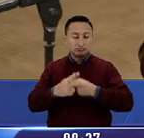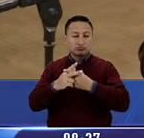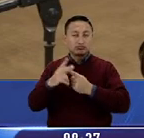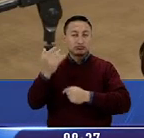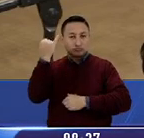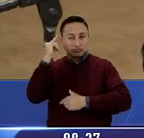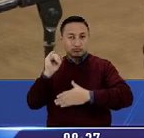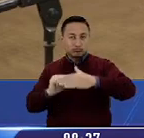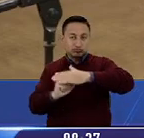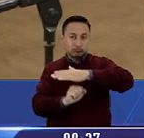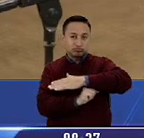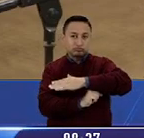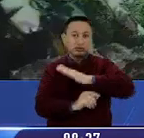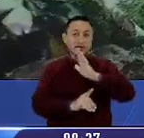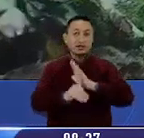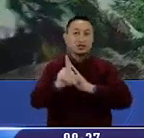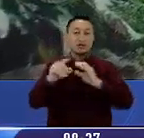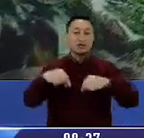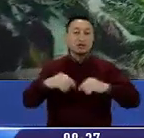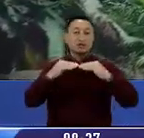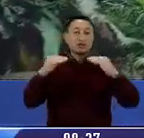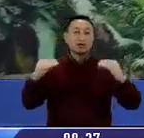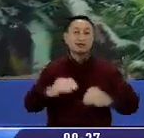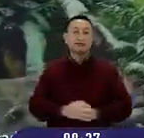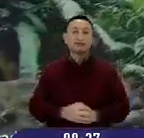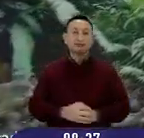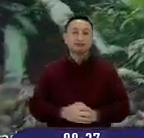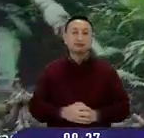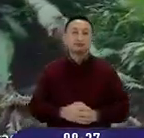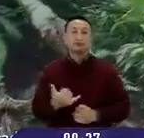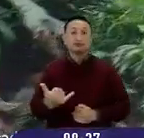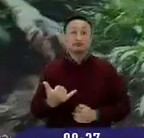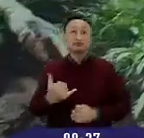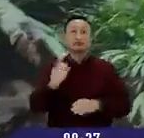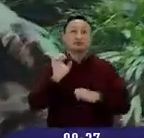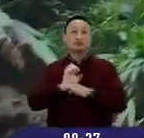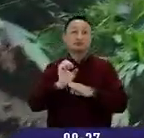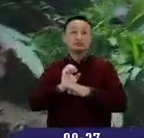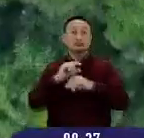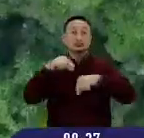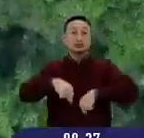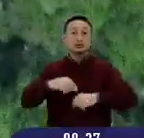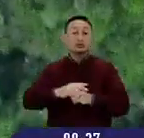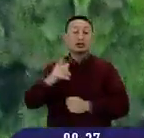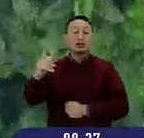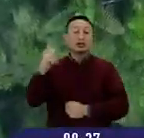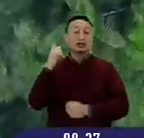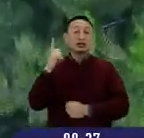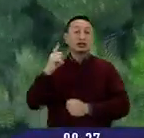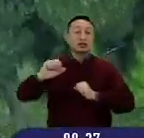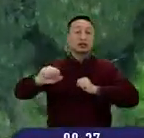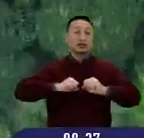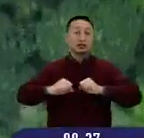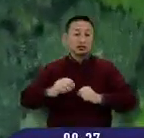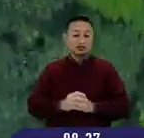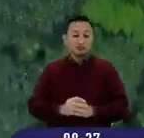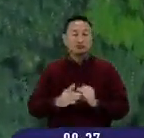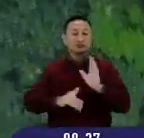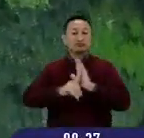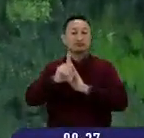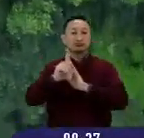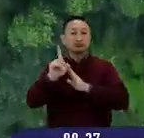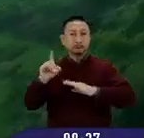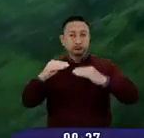desarrollo sostenible y equitativo. Este enfoque busca posicionar a Ecuador como un líder en acción climática, promoviendo un desarrollo sostenible